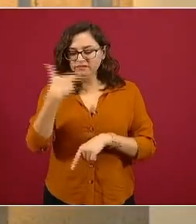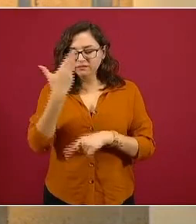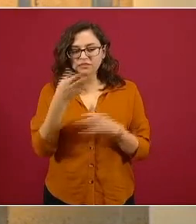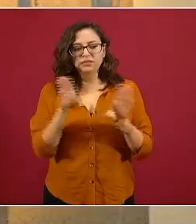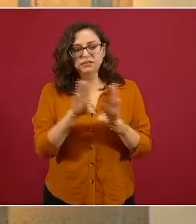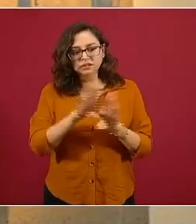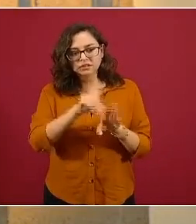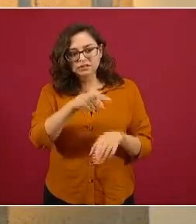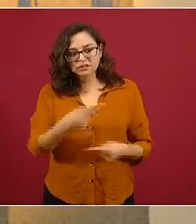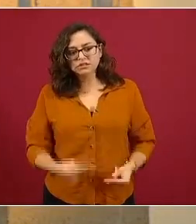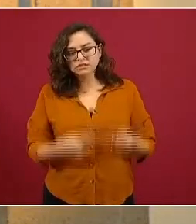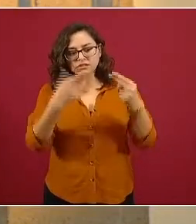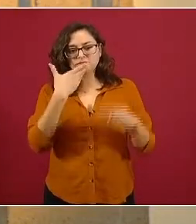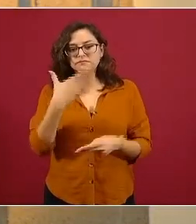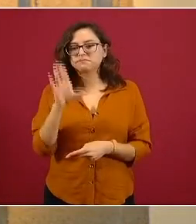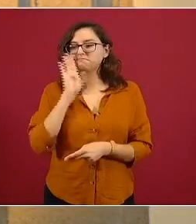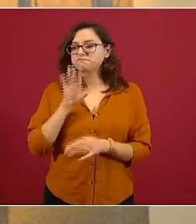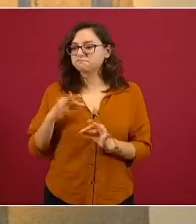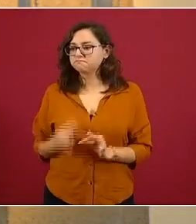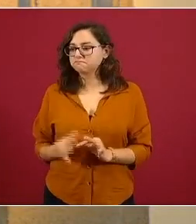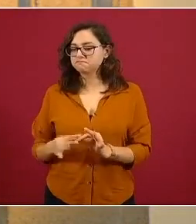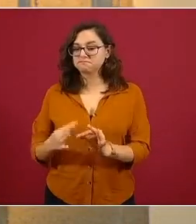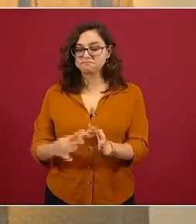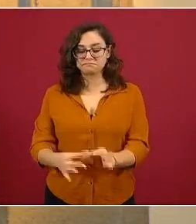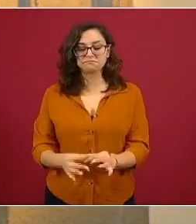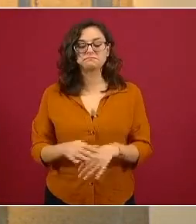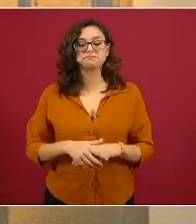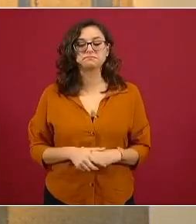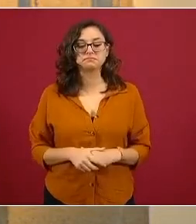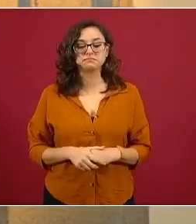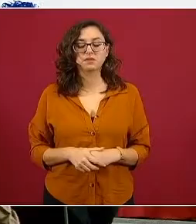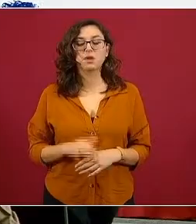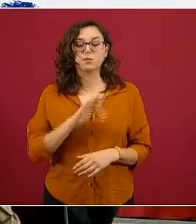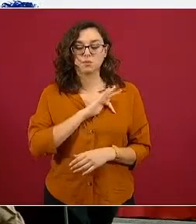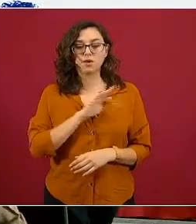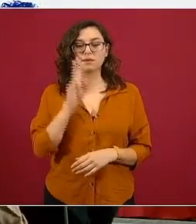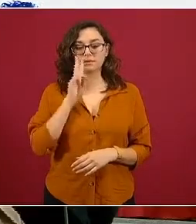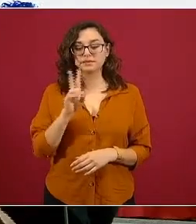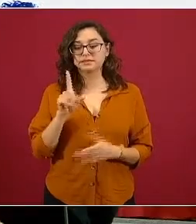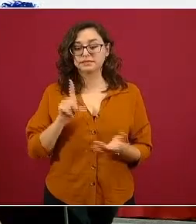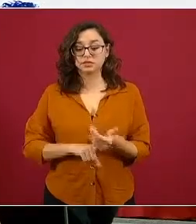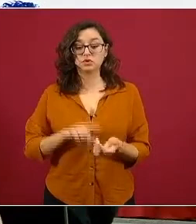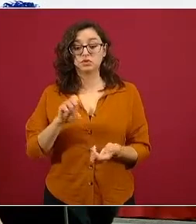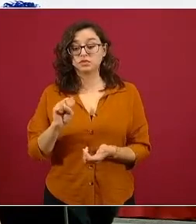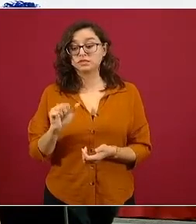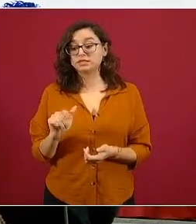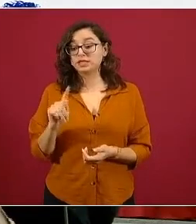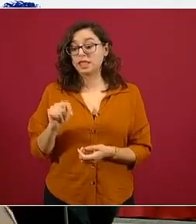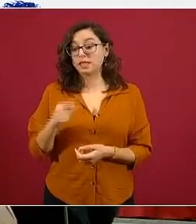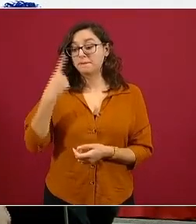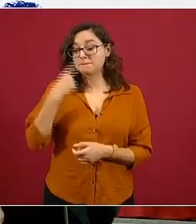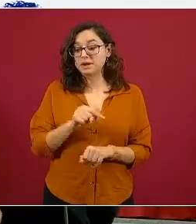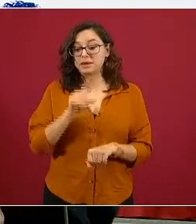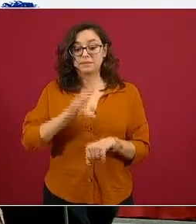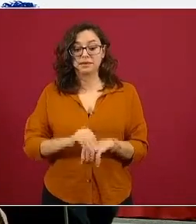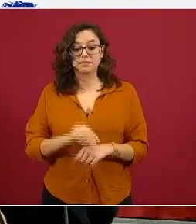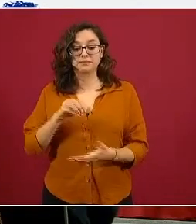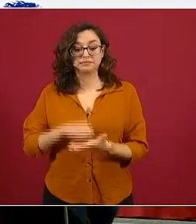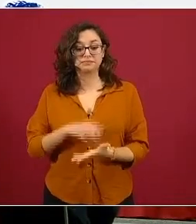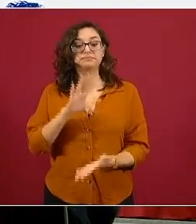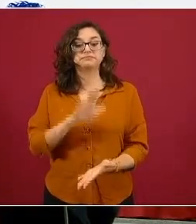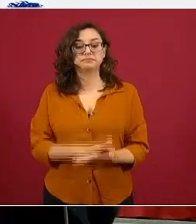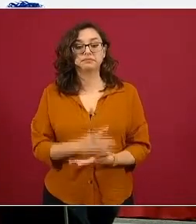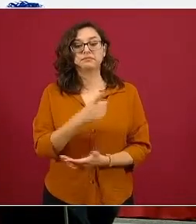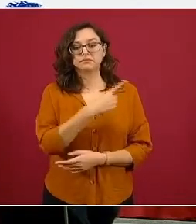estado de cumplimiento de obligaciones en la página del SAT para que se le permita el registro a